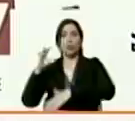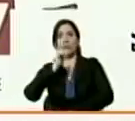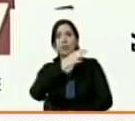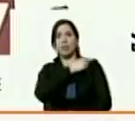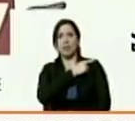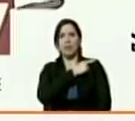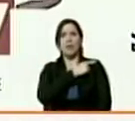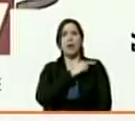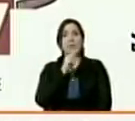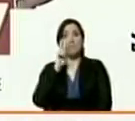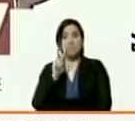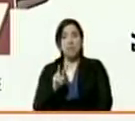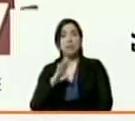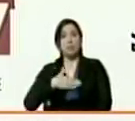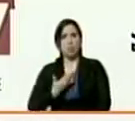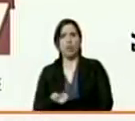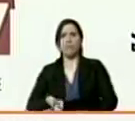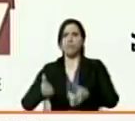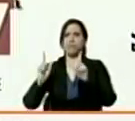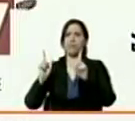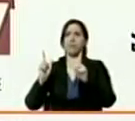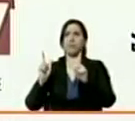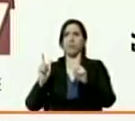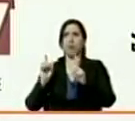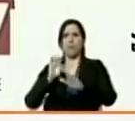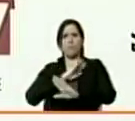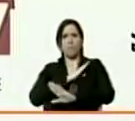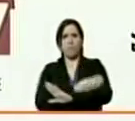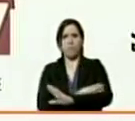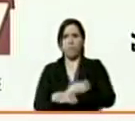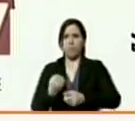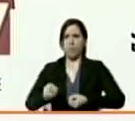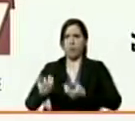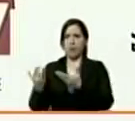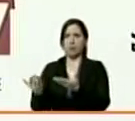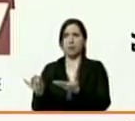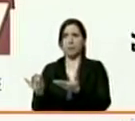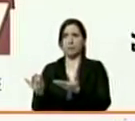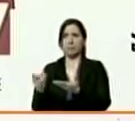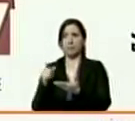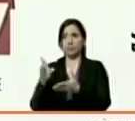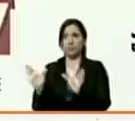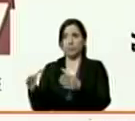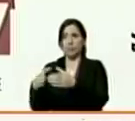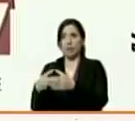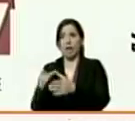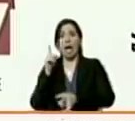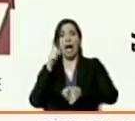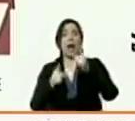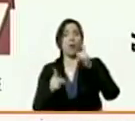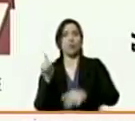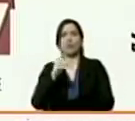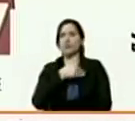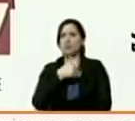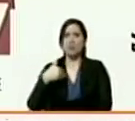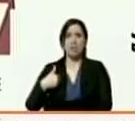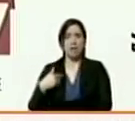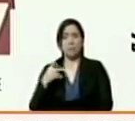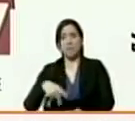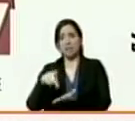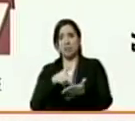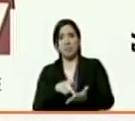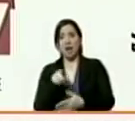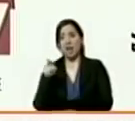es factible para darle fuerza a ese hecho. Que algunos no quieren participar, esos son los que